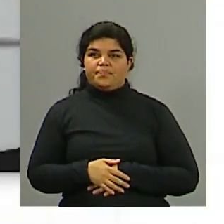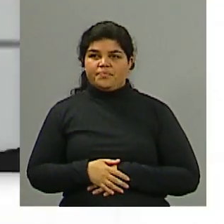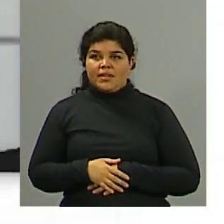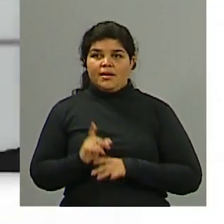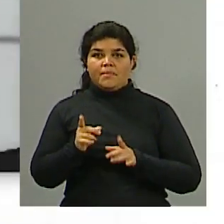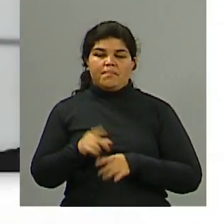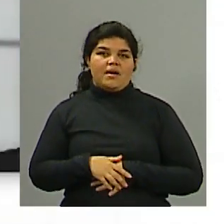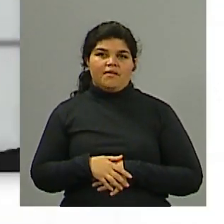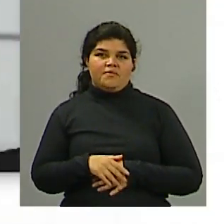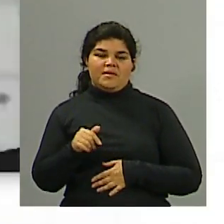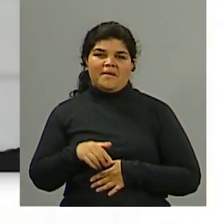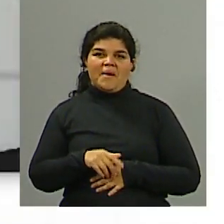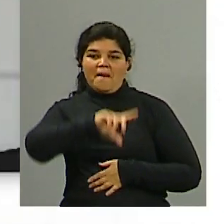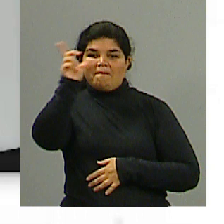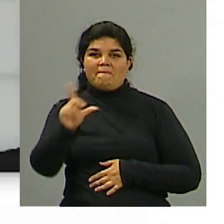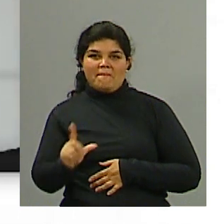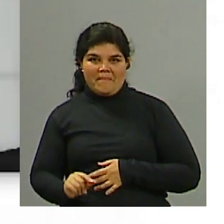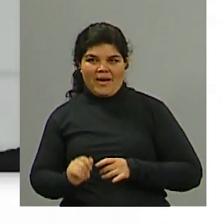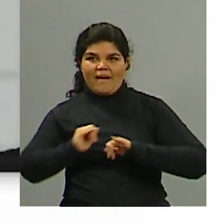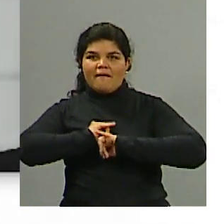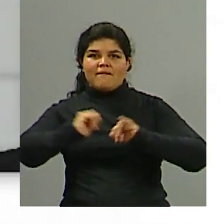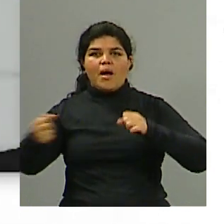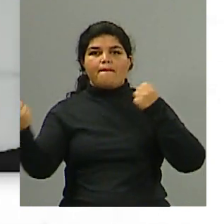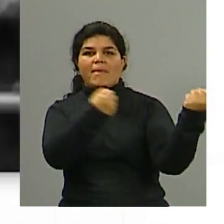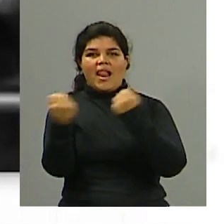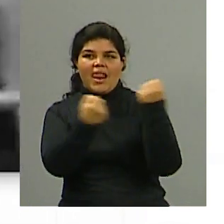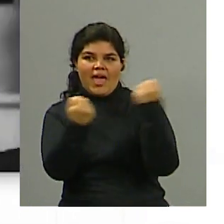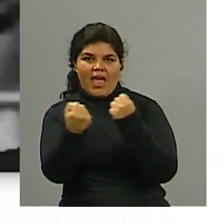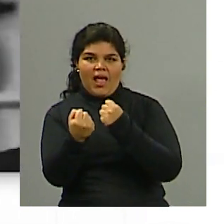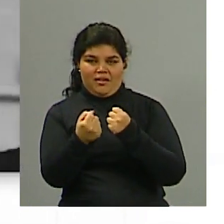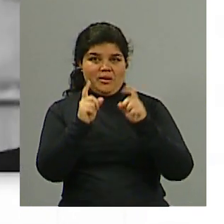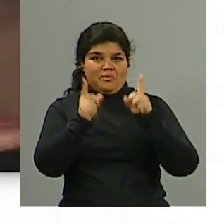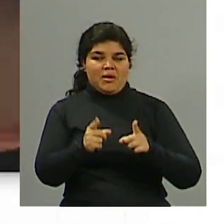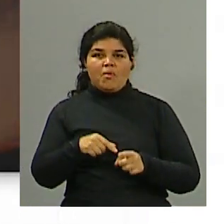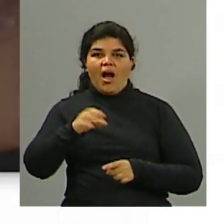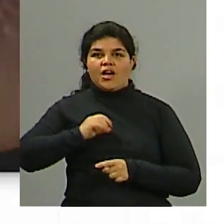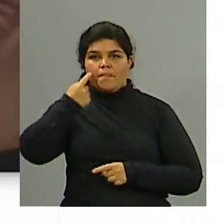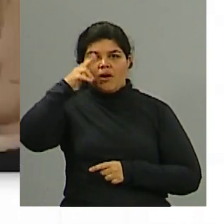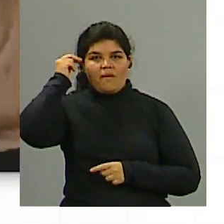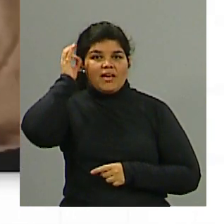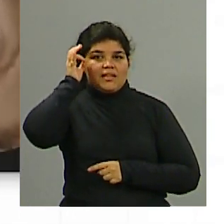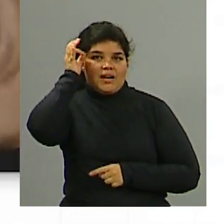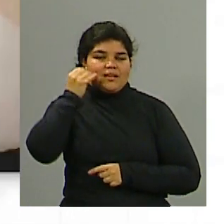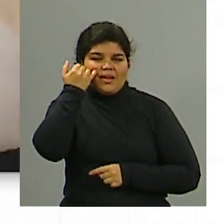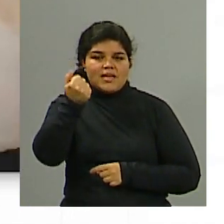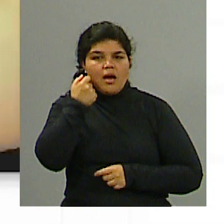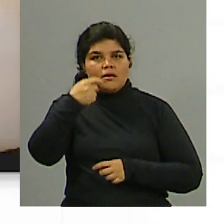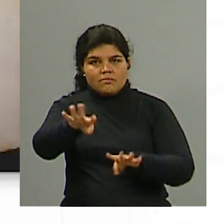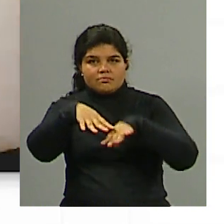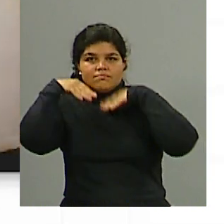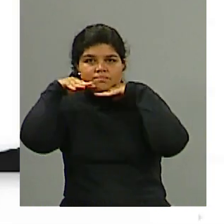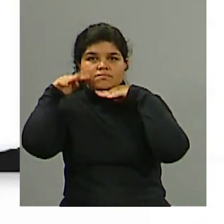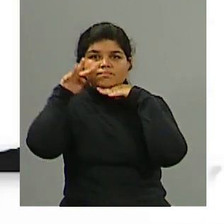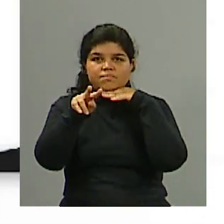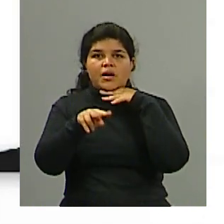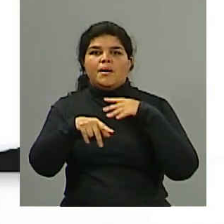y el país se paralizó frente a los parlantes con la pelea de Firpo contra Dempsey. Para 1930 ya hay cientos de miles de receptores y surgen las históricas